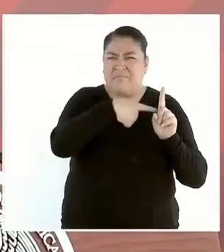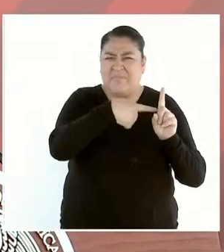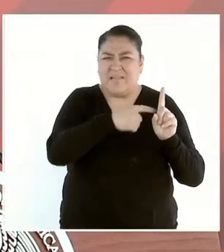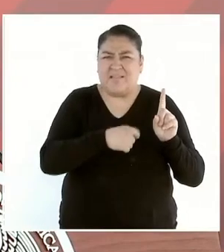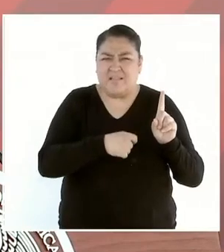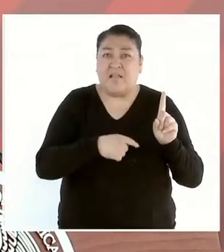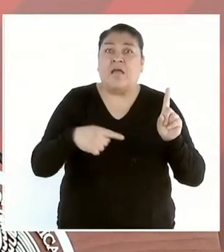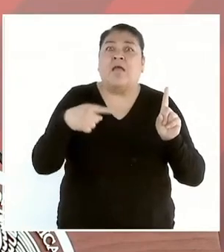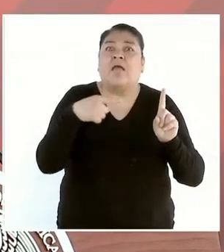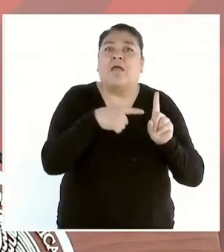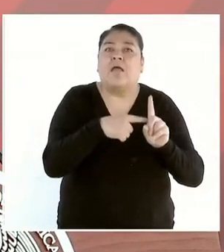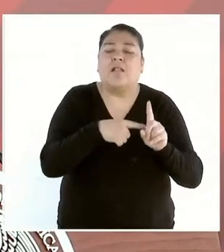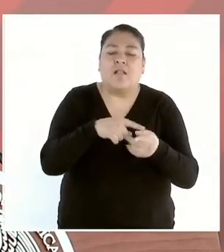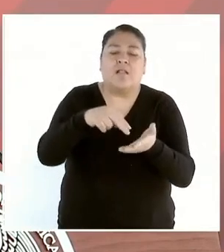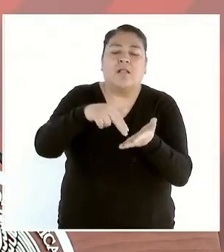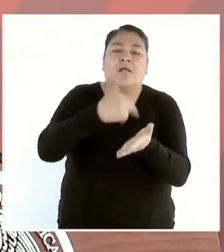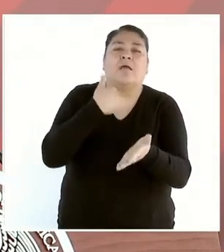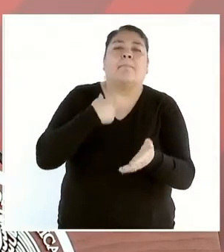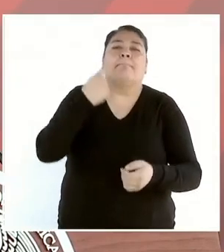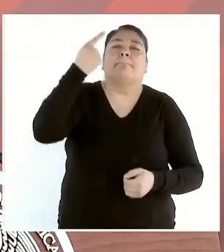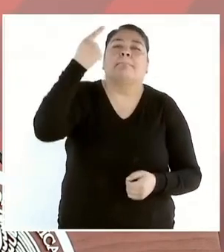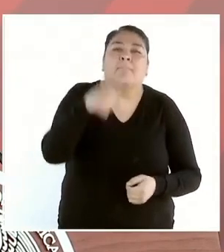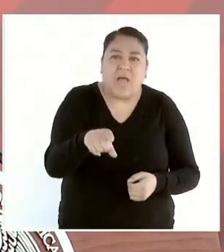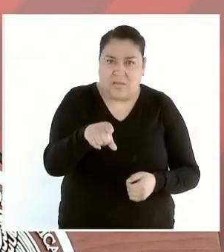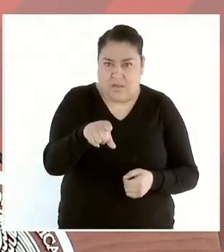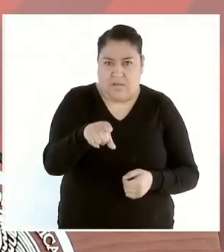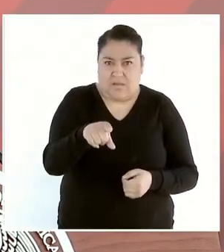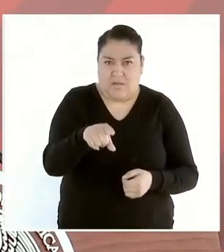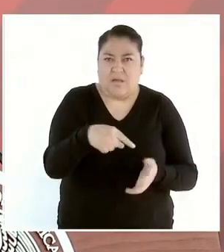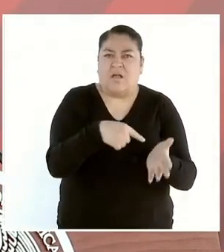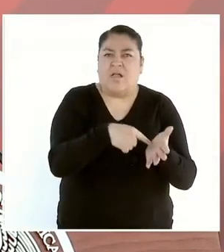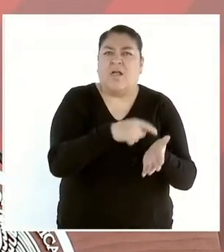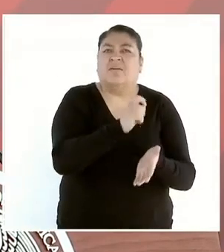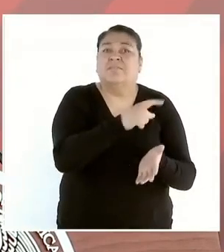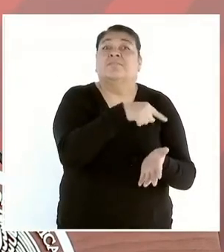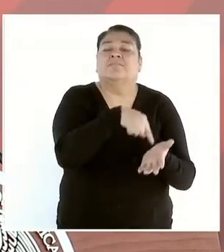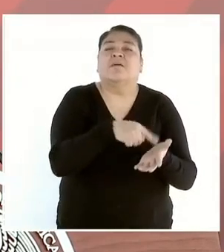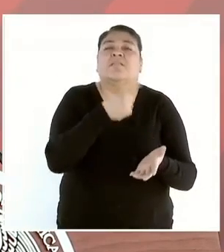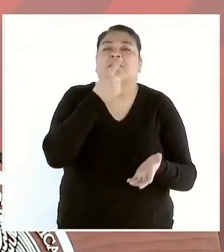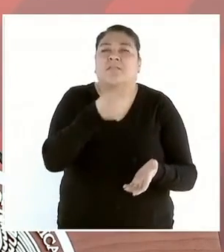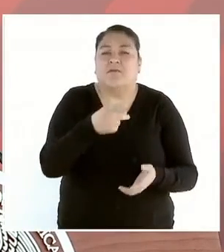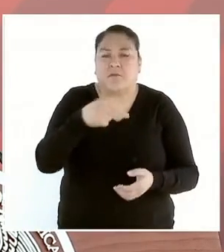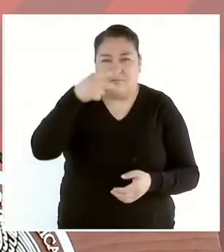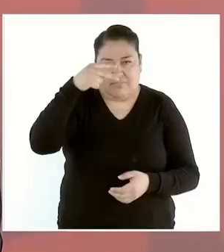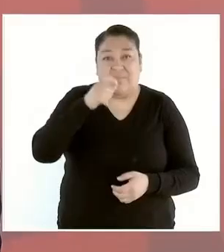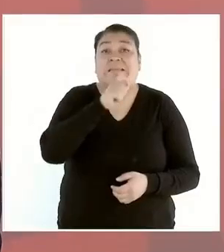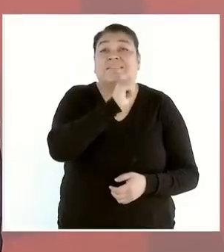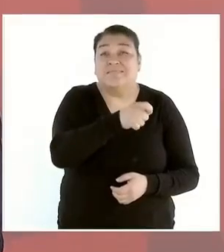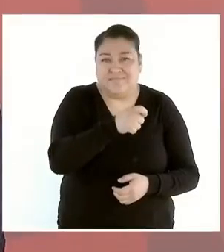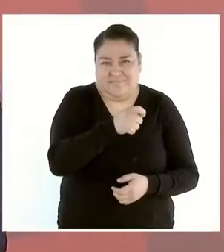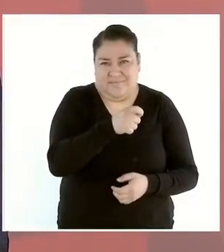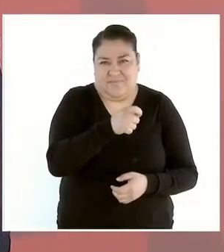firmó un decreto confirmando la nacionalización